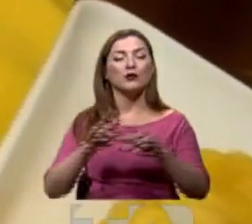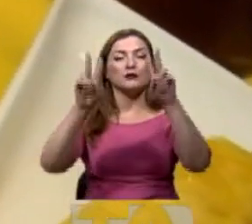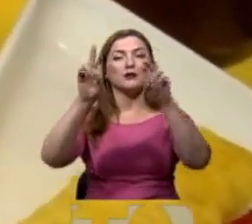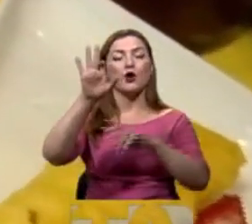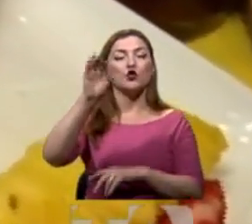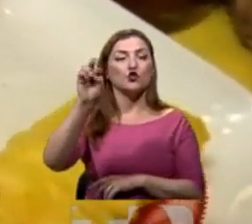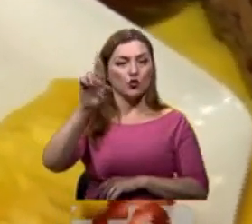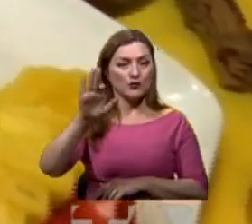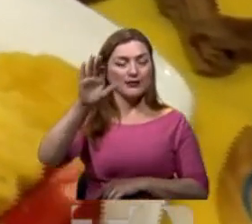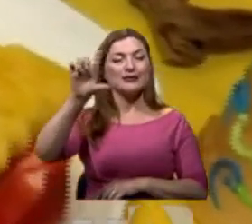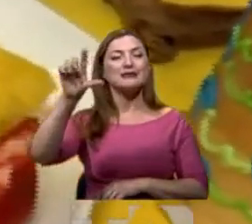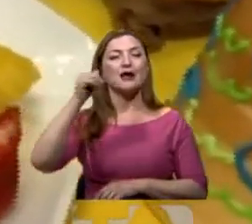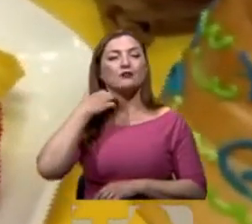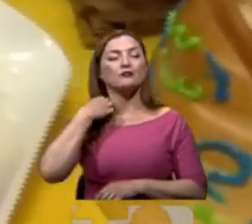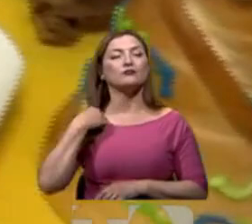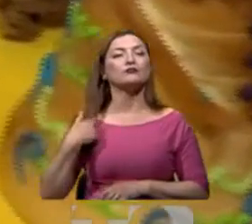típico.